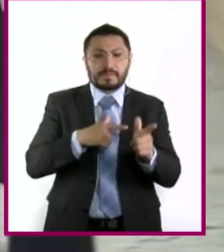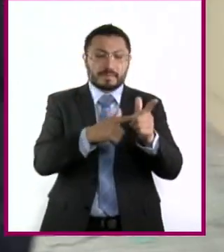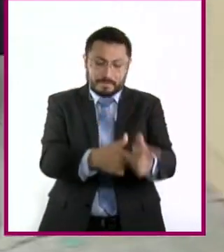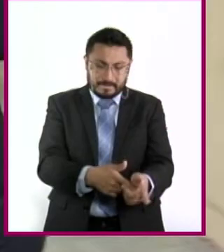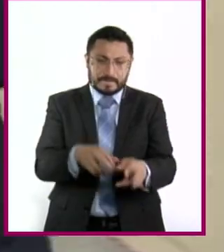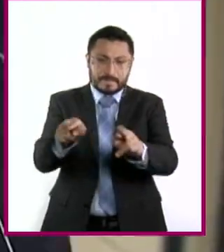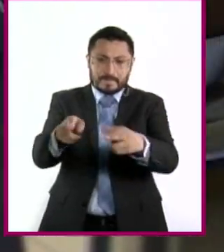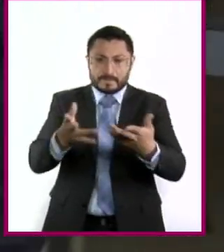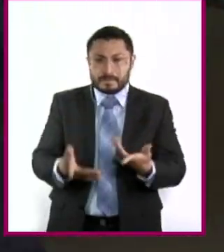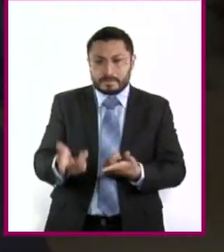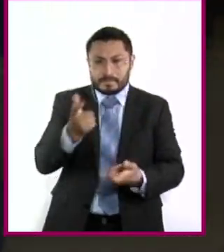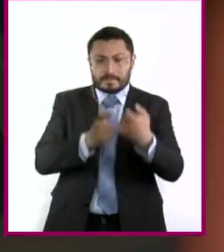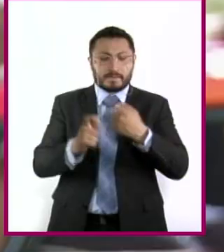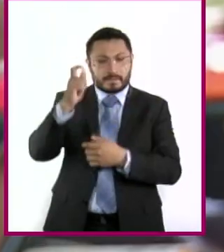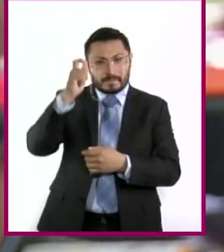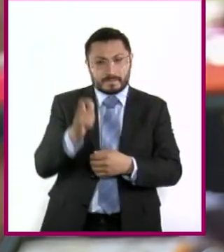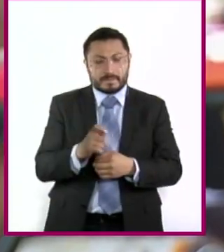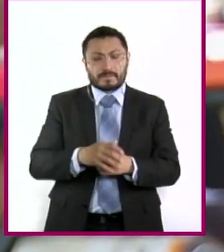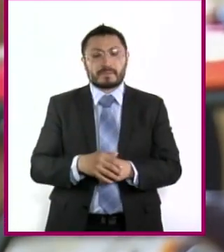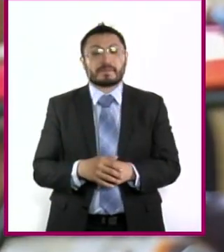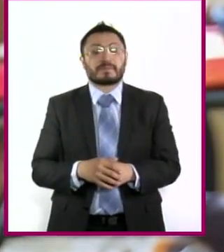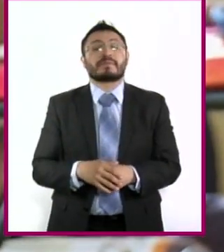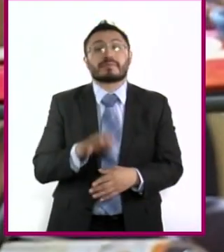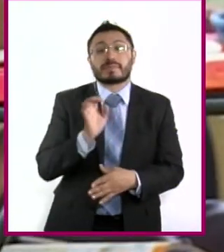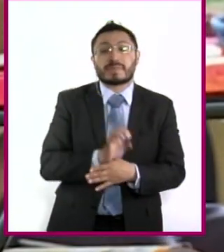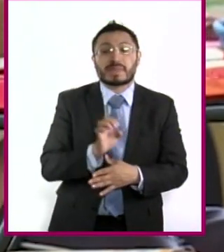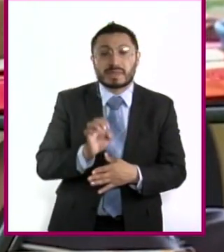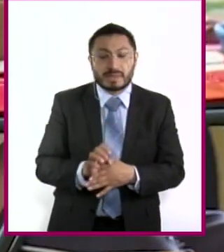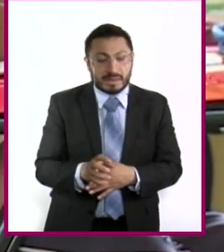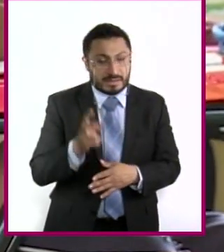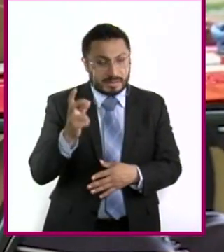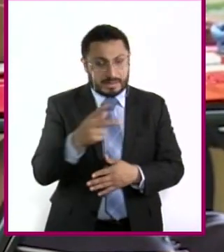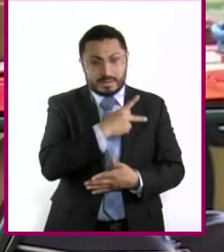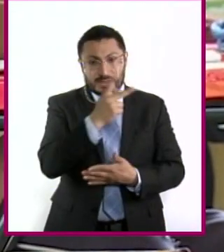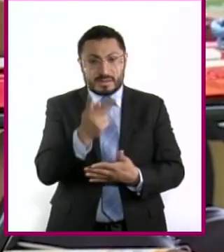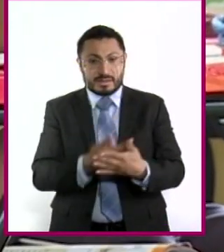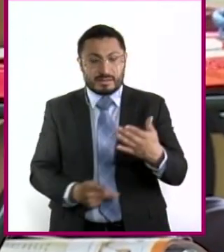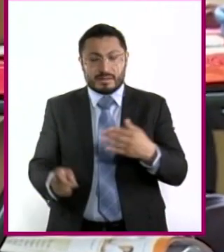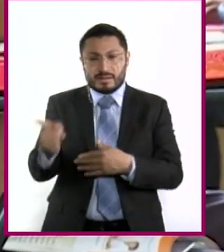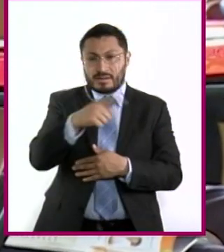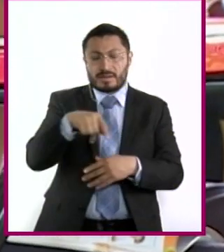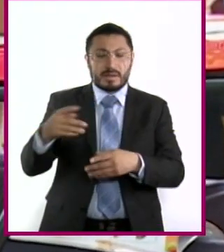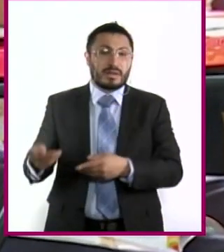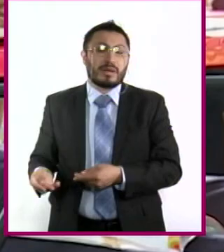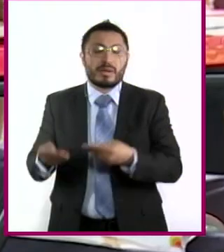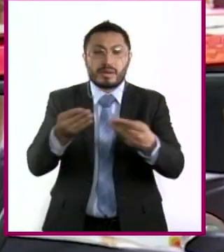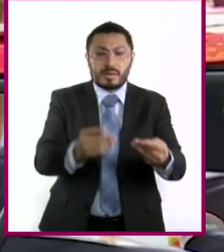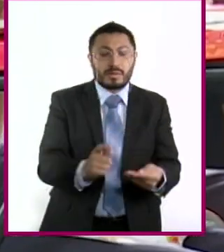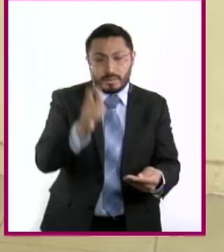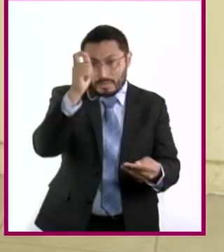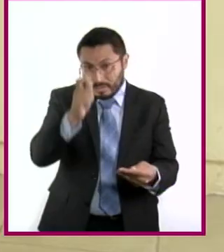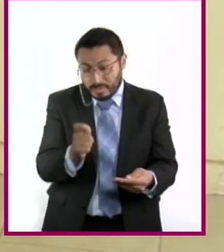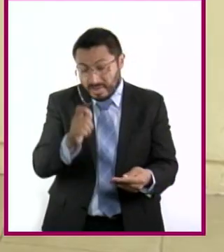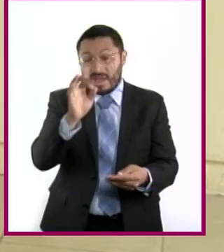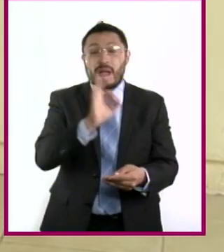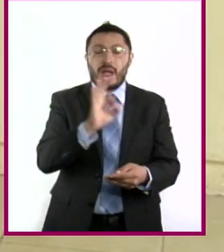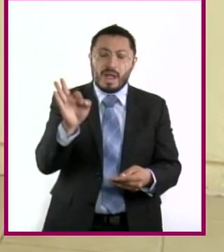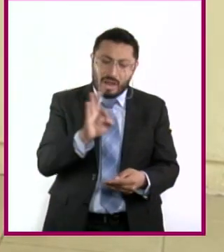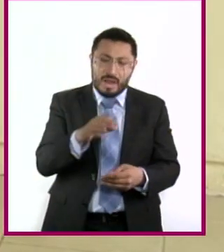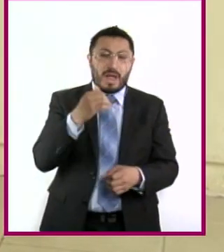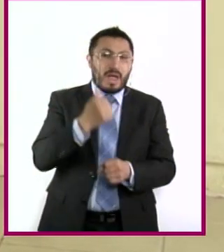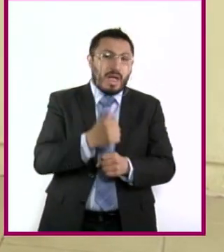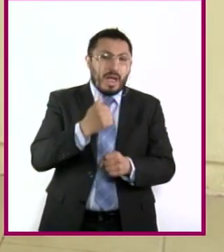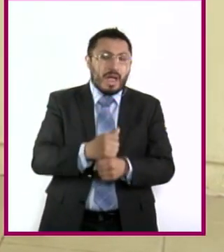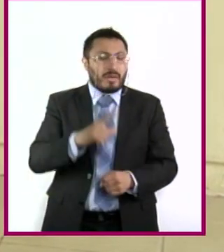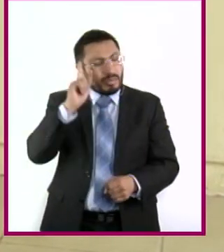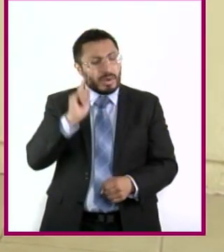apoyo económico, esa transferencia monetaria. Entonces, como ese programa que ustedes reciben a través de una beca, o seguramente su abuelito,